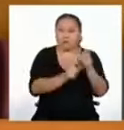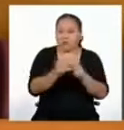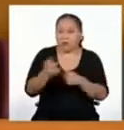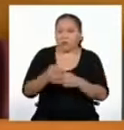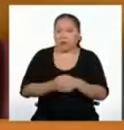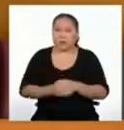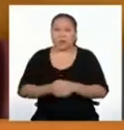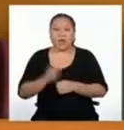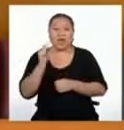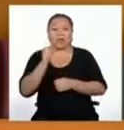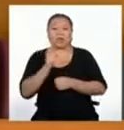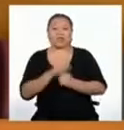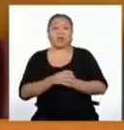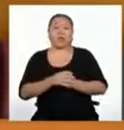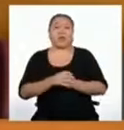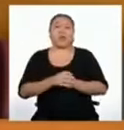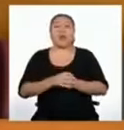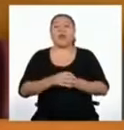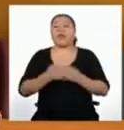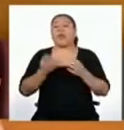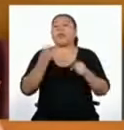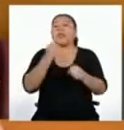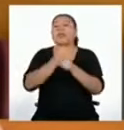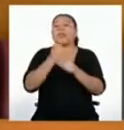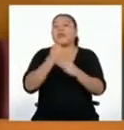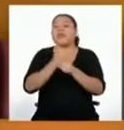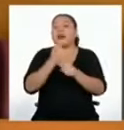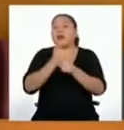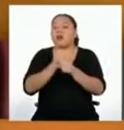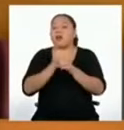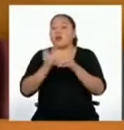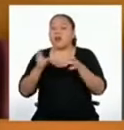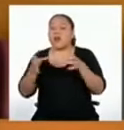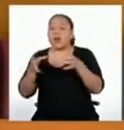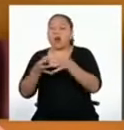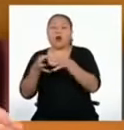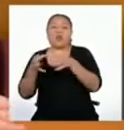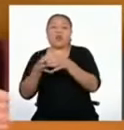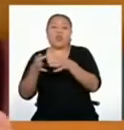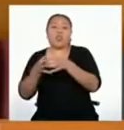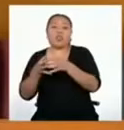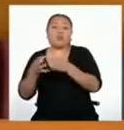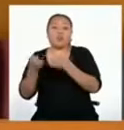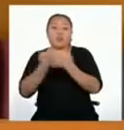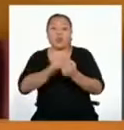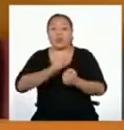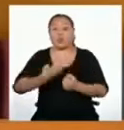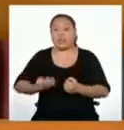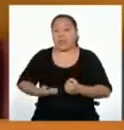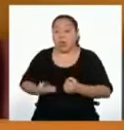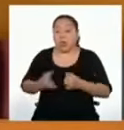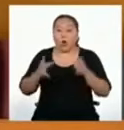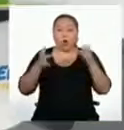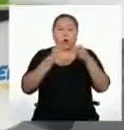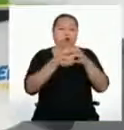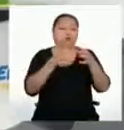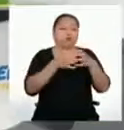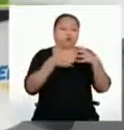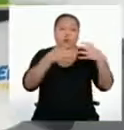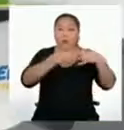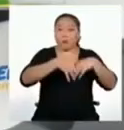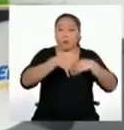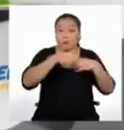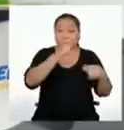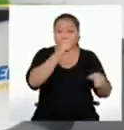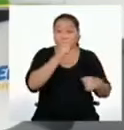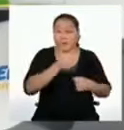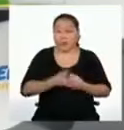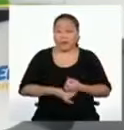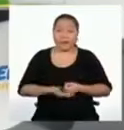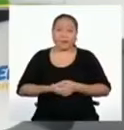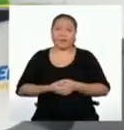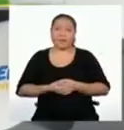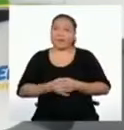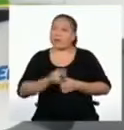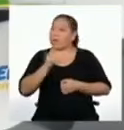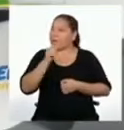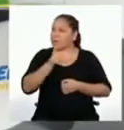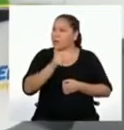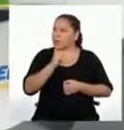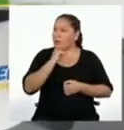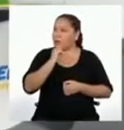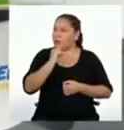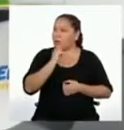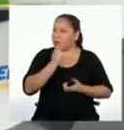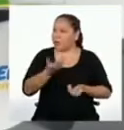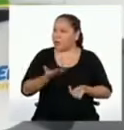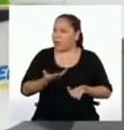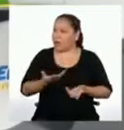incluye acciones de las entidades del Estado o de cualquier actor social. ¿Eso nos dejaría pendientes